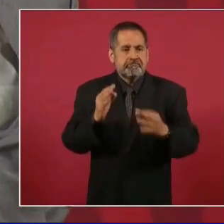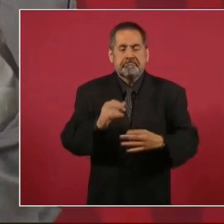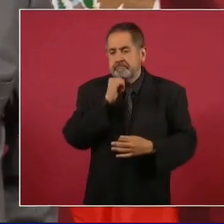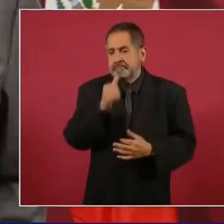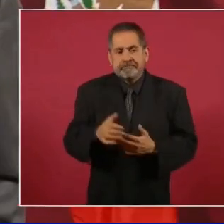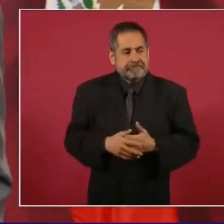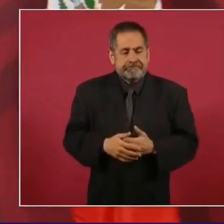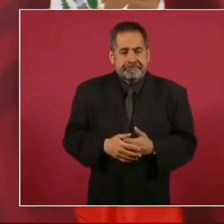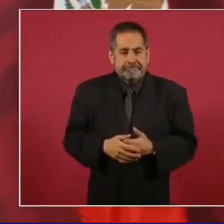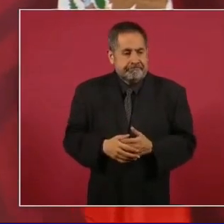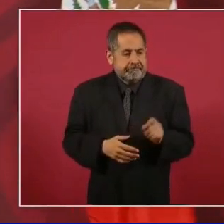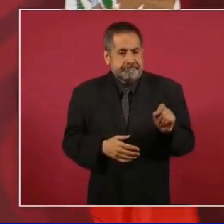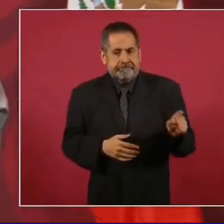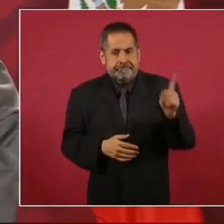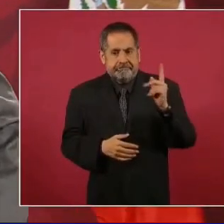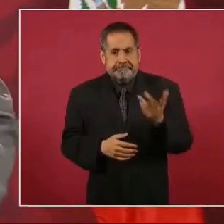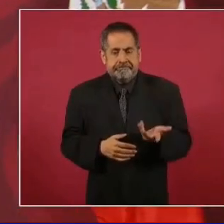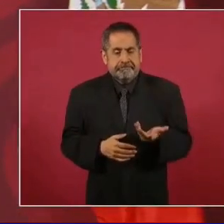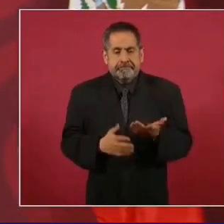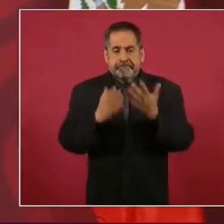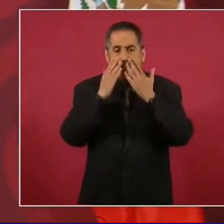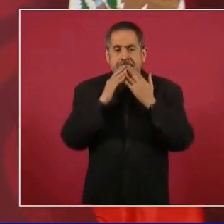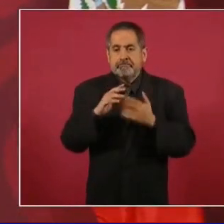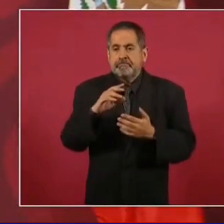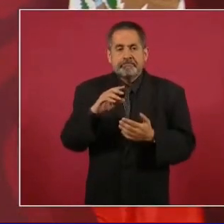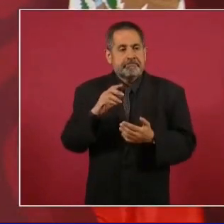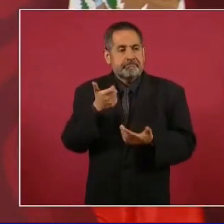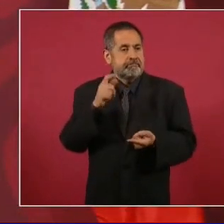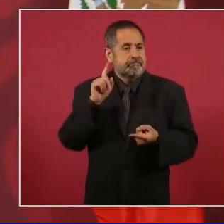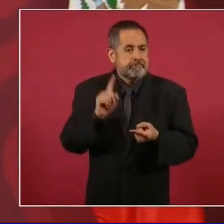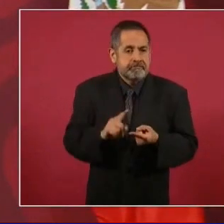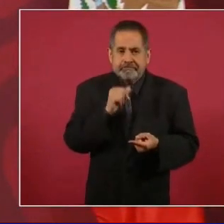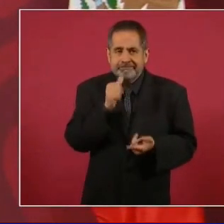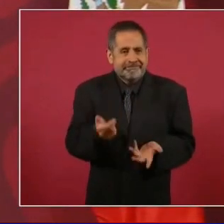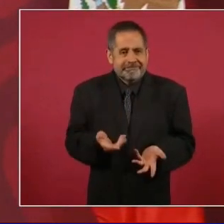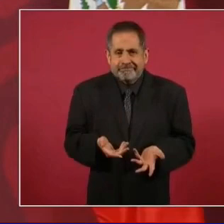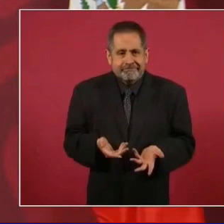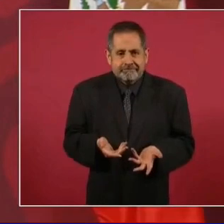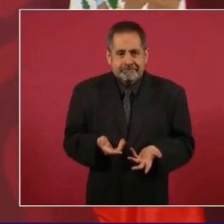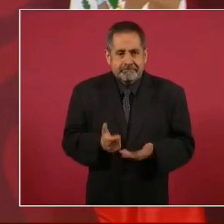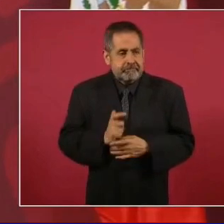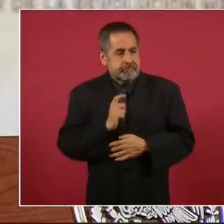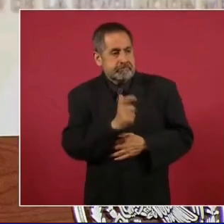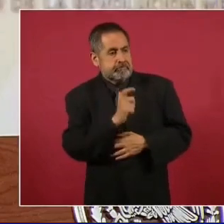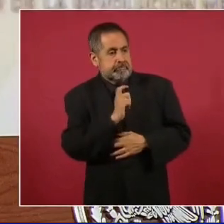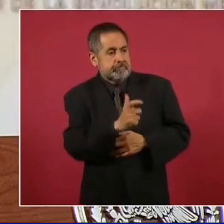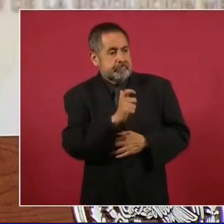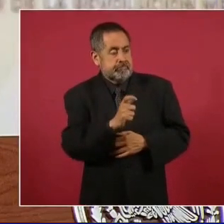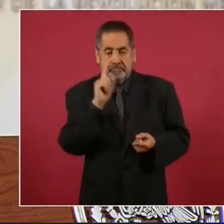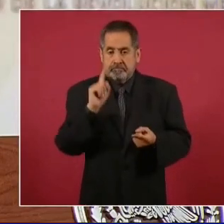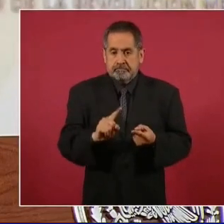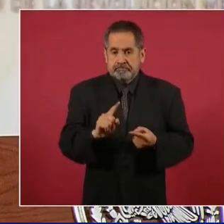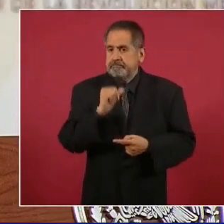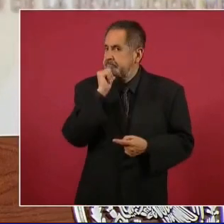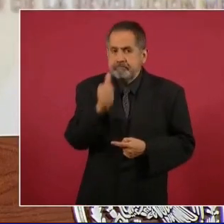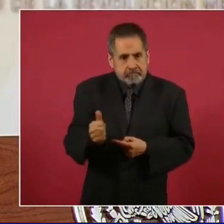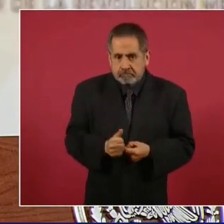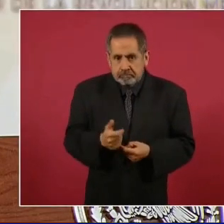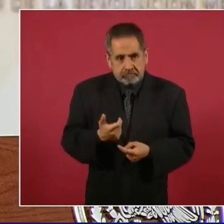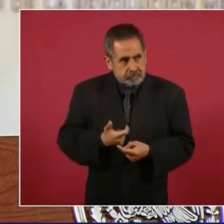Por lo mismo, tampoco hubo reducción en el pago de las tarifas,